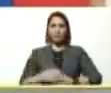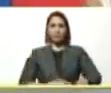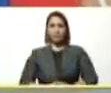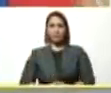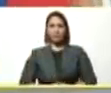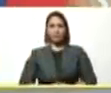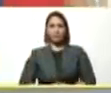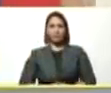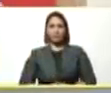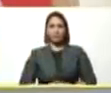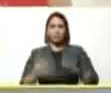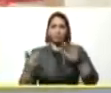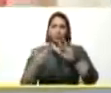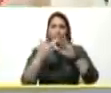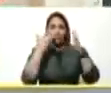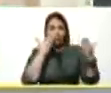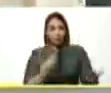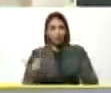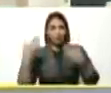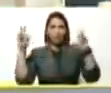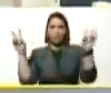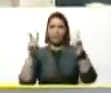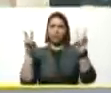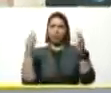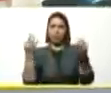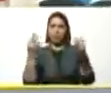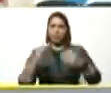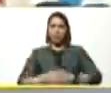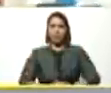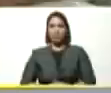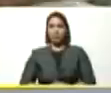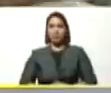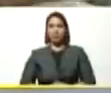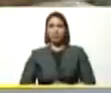¡Viva! Despido el pase, presidente. Hasta la victoria siempre.